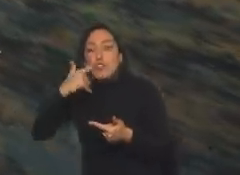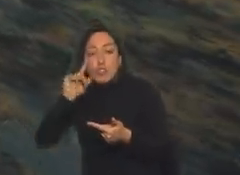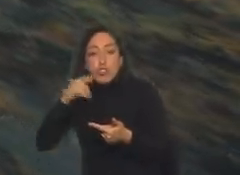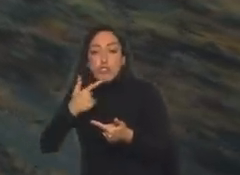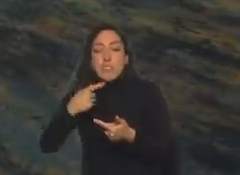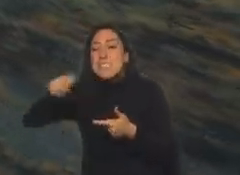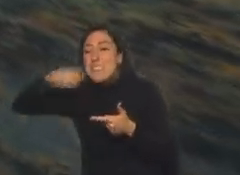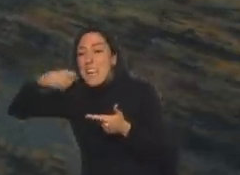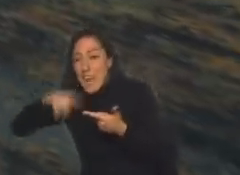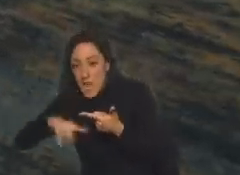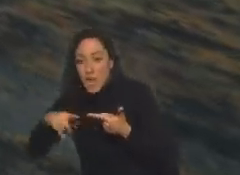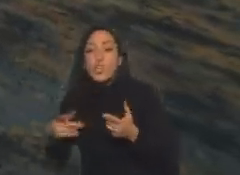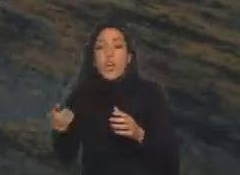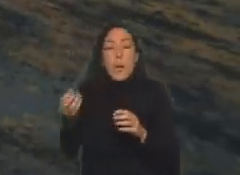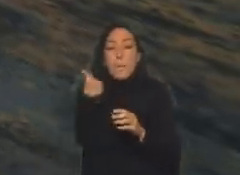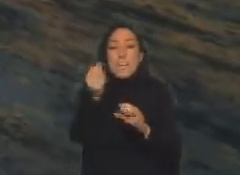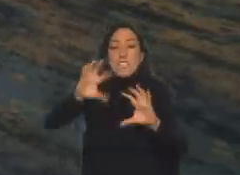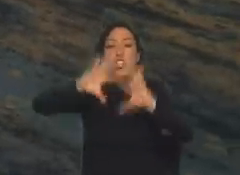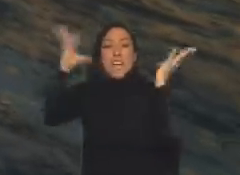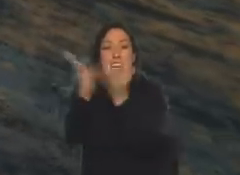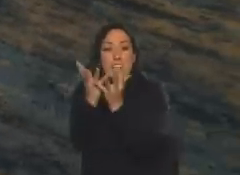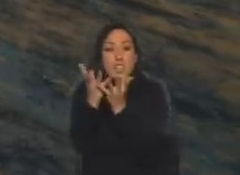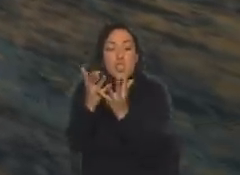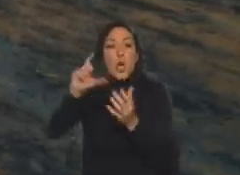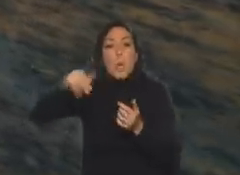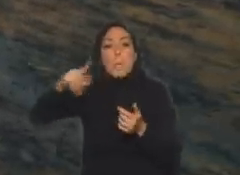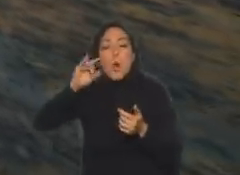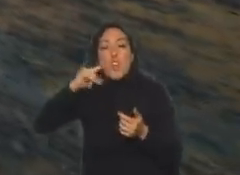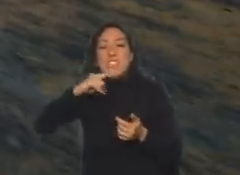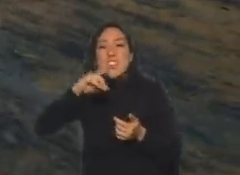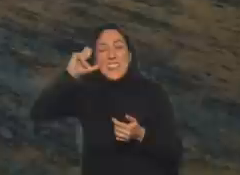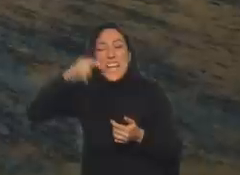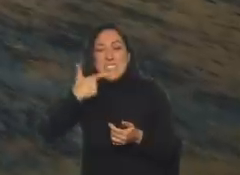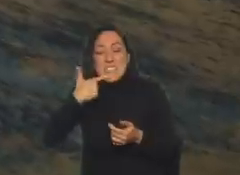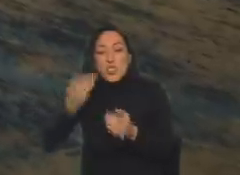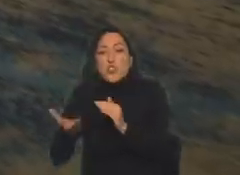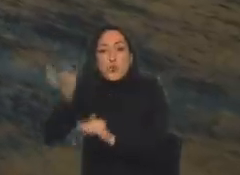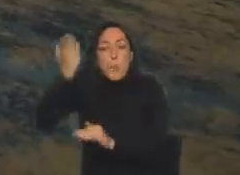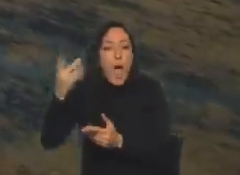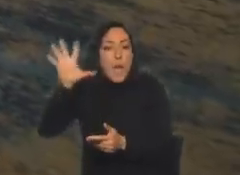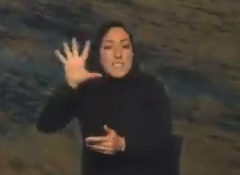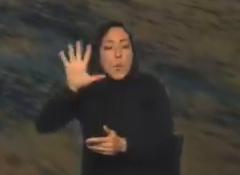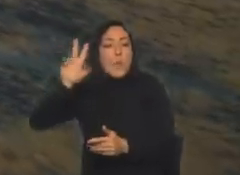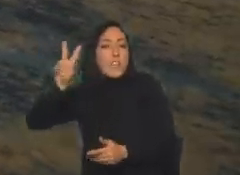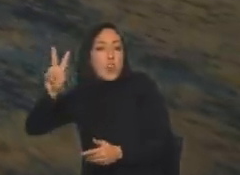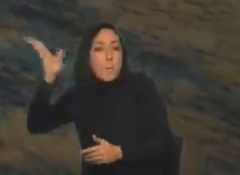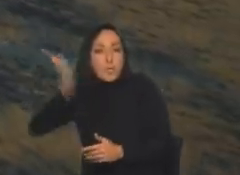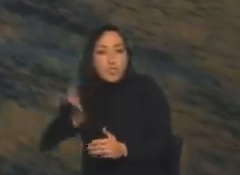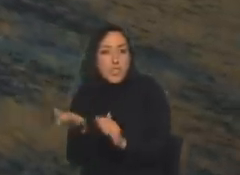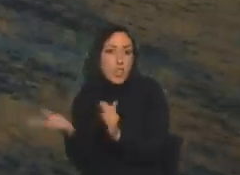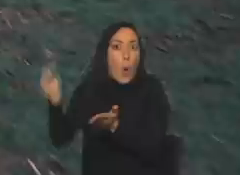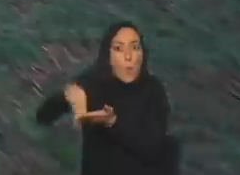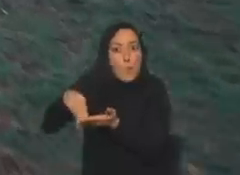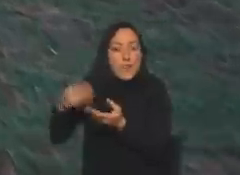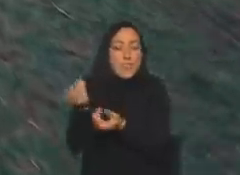año 2021, con el aumento del precio internacional de los commodities, estos sectores sumaron casi el 52% de